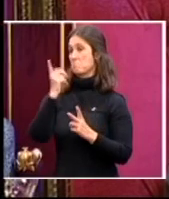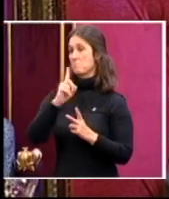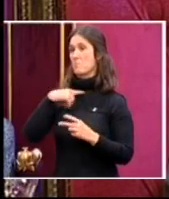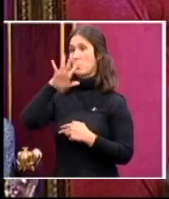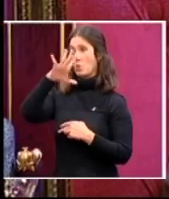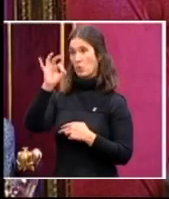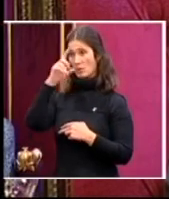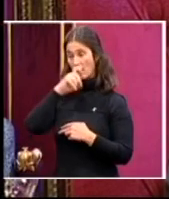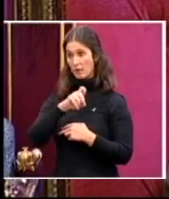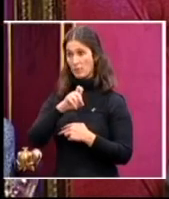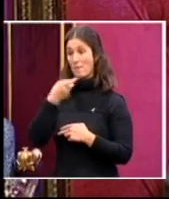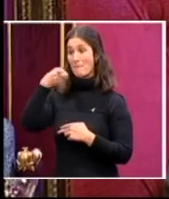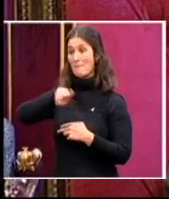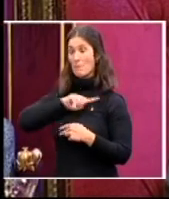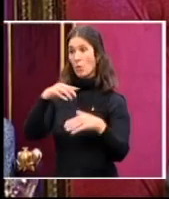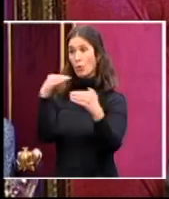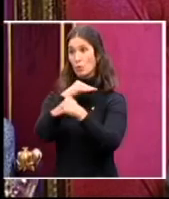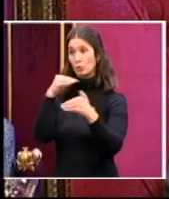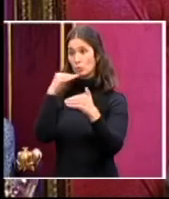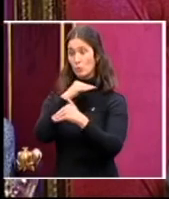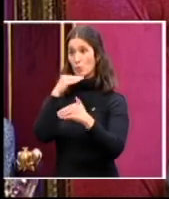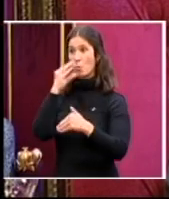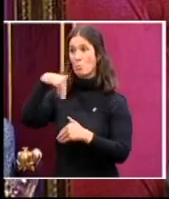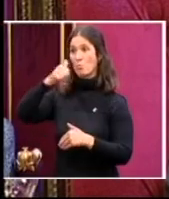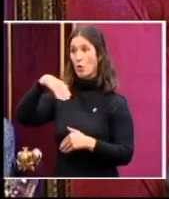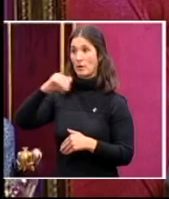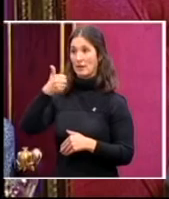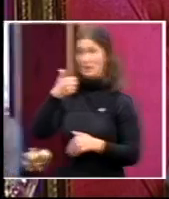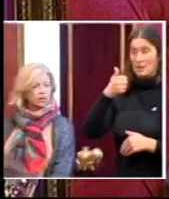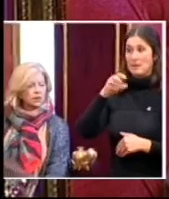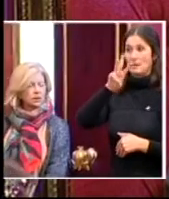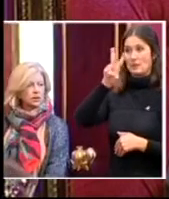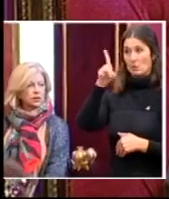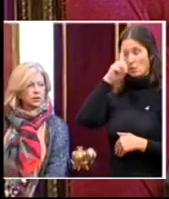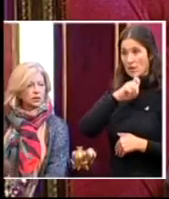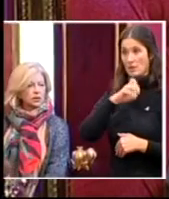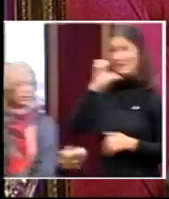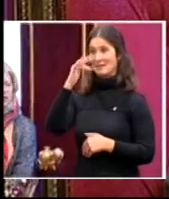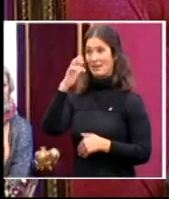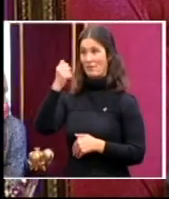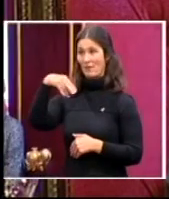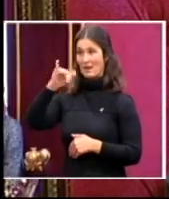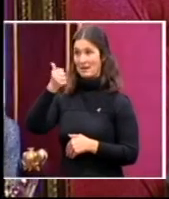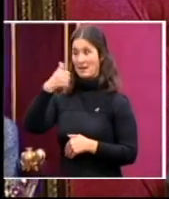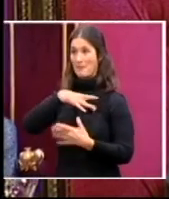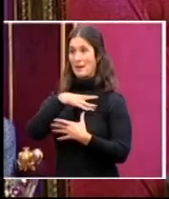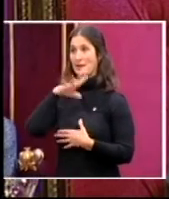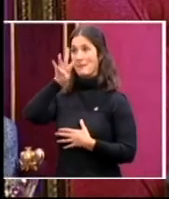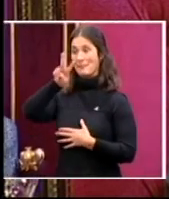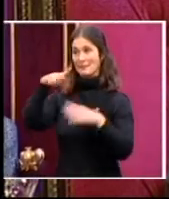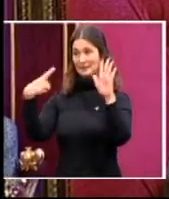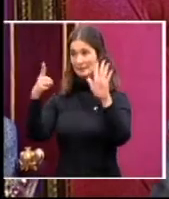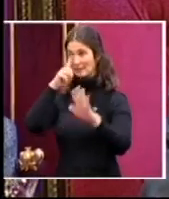años. En el mes de octubre, Mónica Berlana Martín, de 32 años, Estefanía María González, de 26